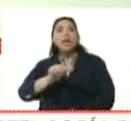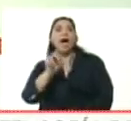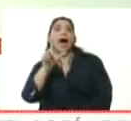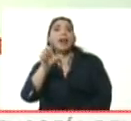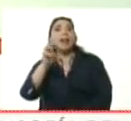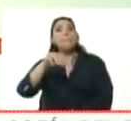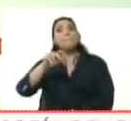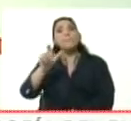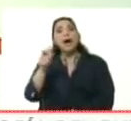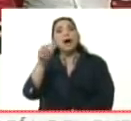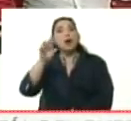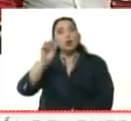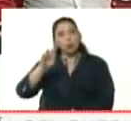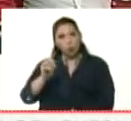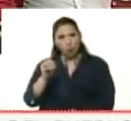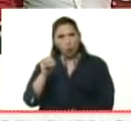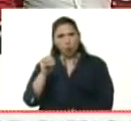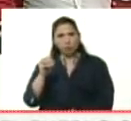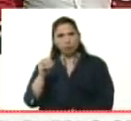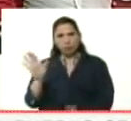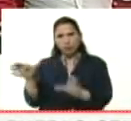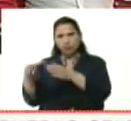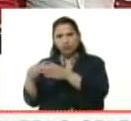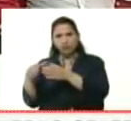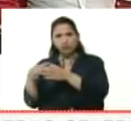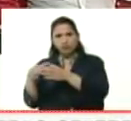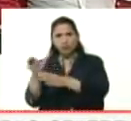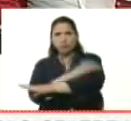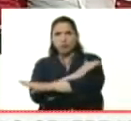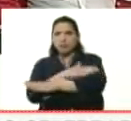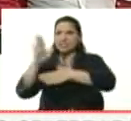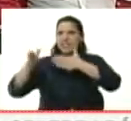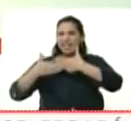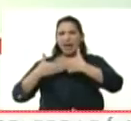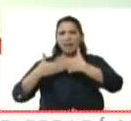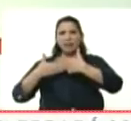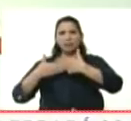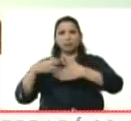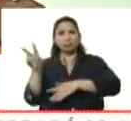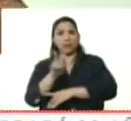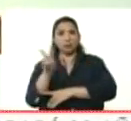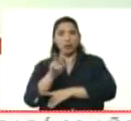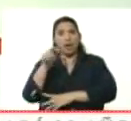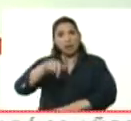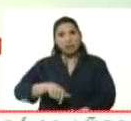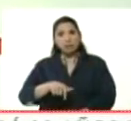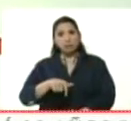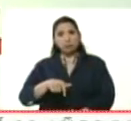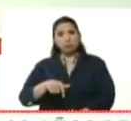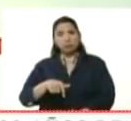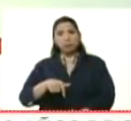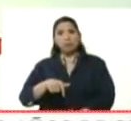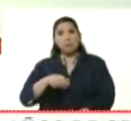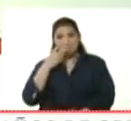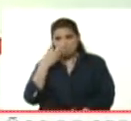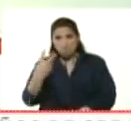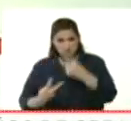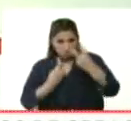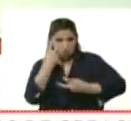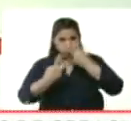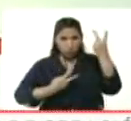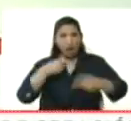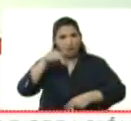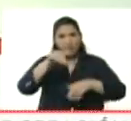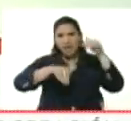son, tienen cerradas las puertas de Venezuela por miserables. Pero el que quiera venir a ver las elecciones en Venezuela, que venga para que vea un